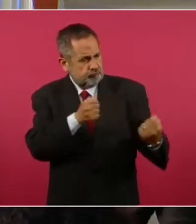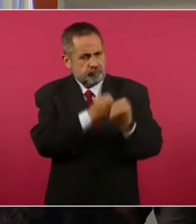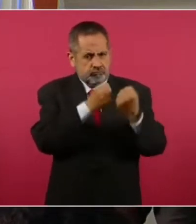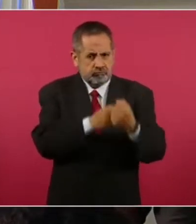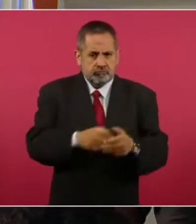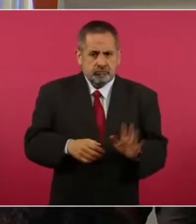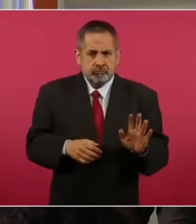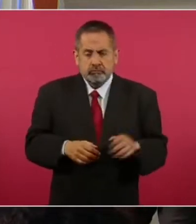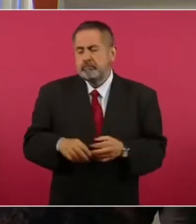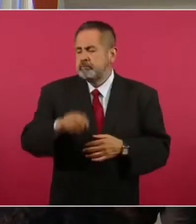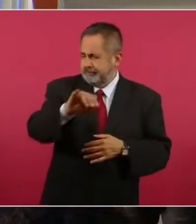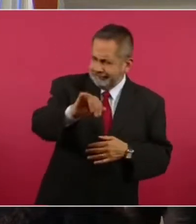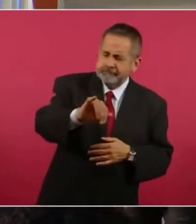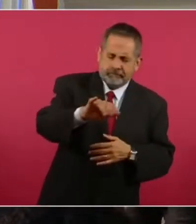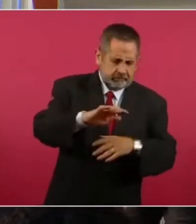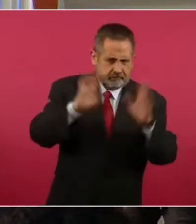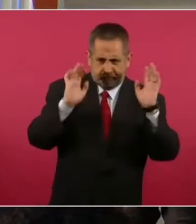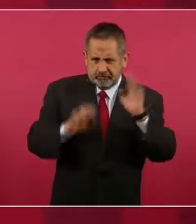la estrategia era